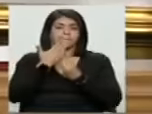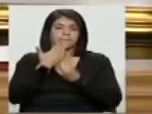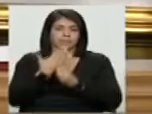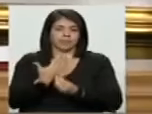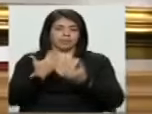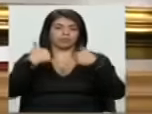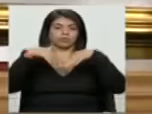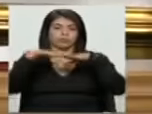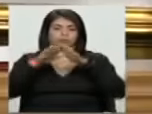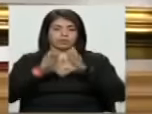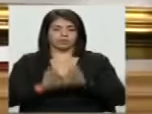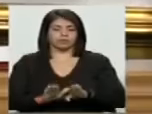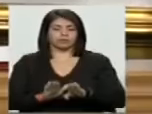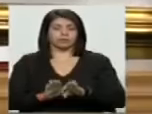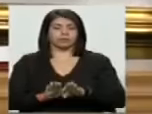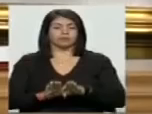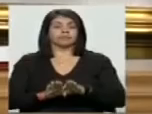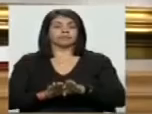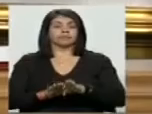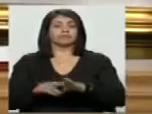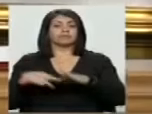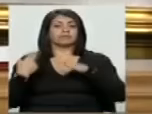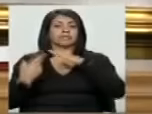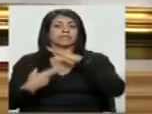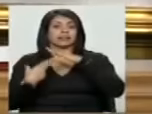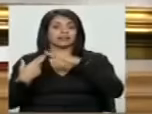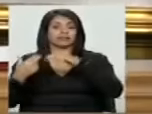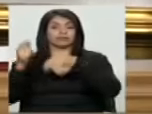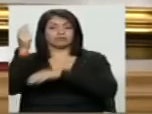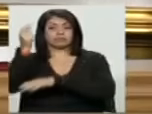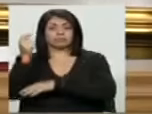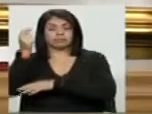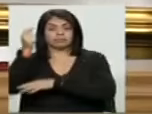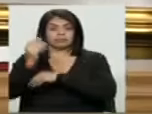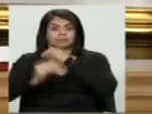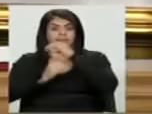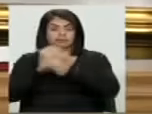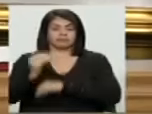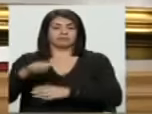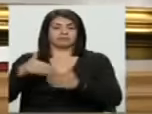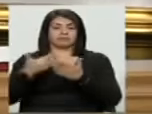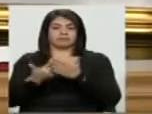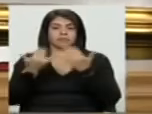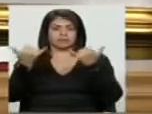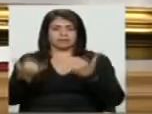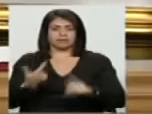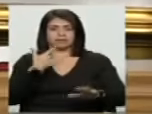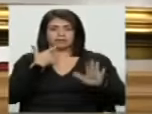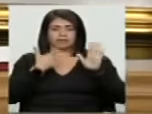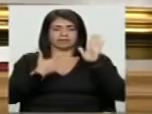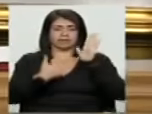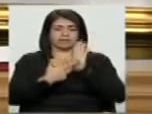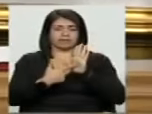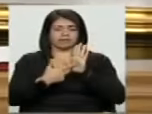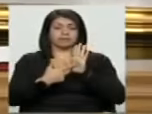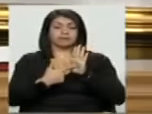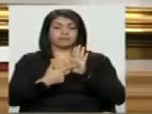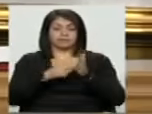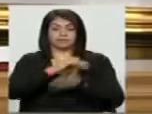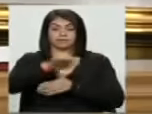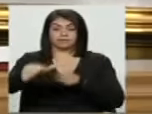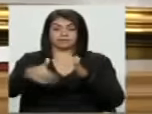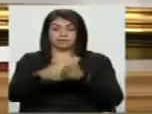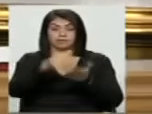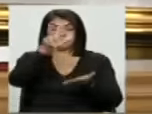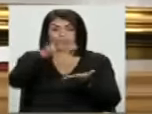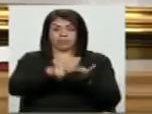que suspendamos el receso parlamentario y que no llevemos a receso hasta que no hayamos cumplido con la sanción de todas